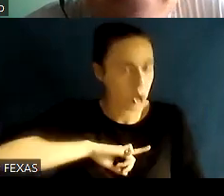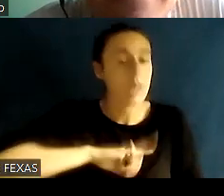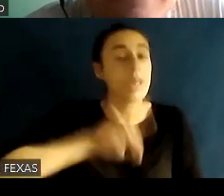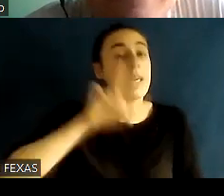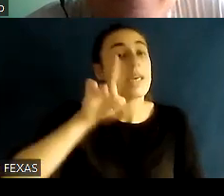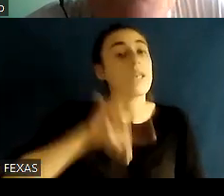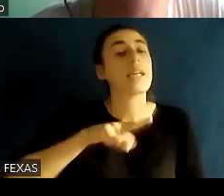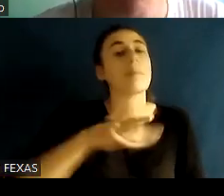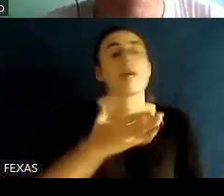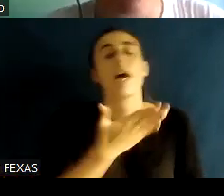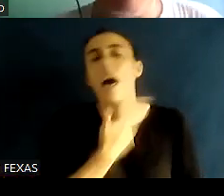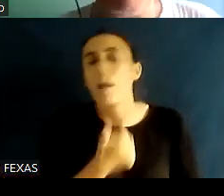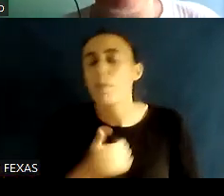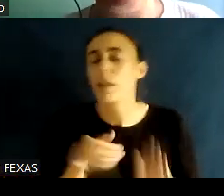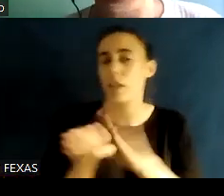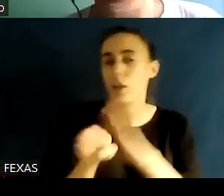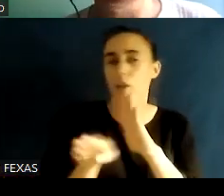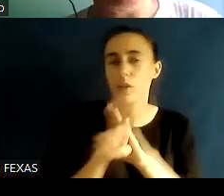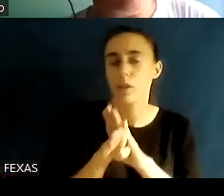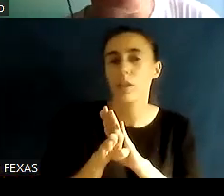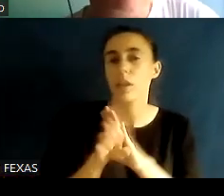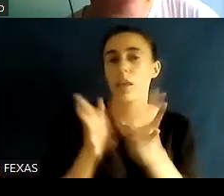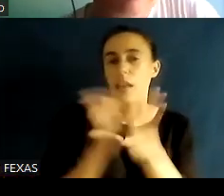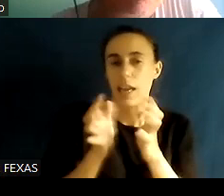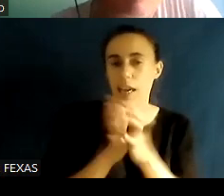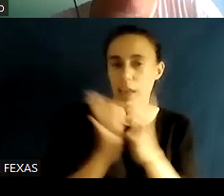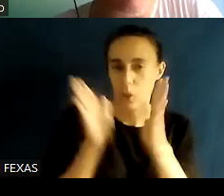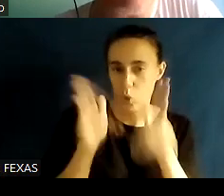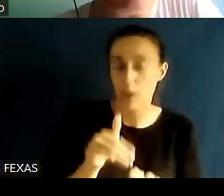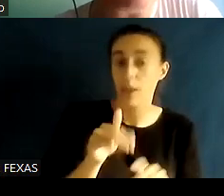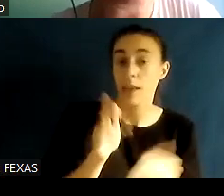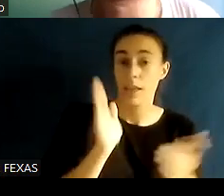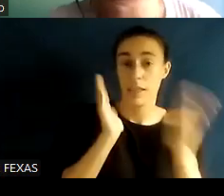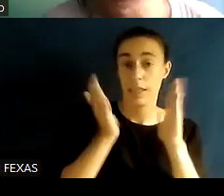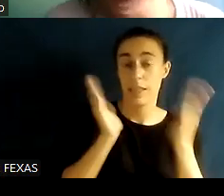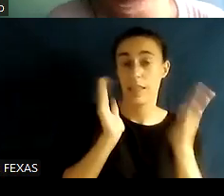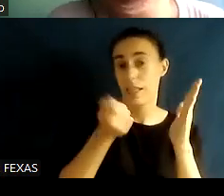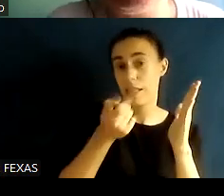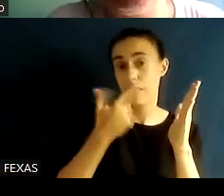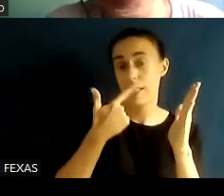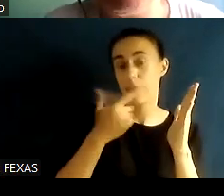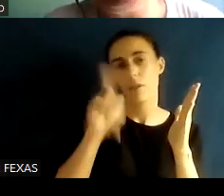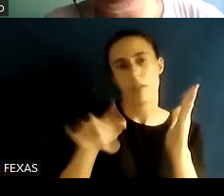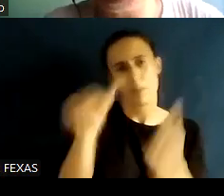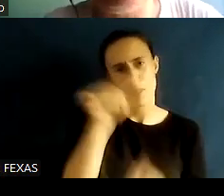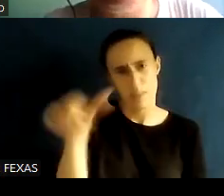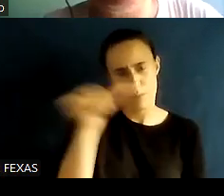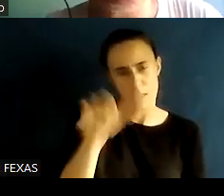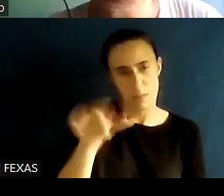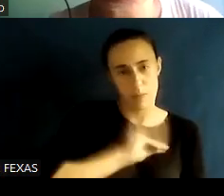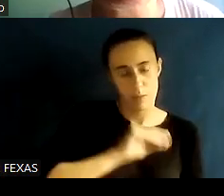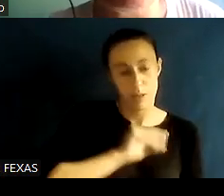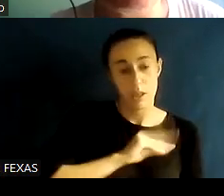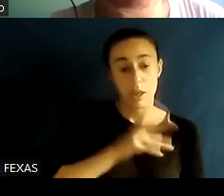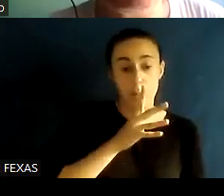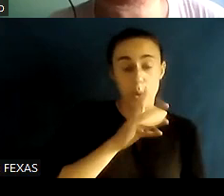apatía, del desánimo, pese a haber empezado con el tratamiento y llevar ya las semanas prudenciales. Sabéis que un tratamiento médico para la depresión